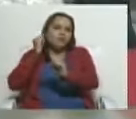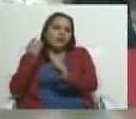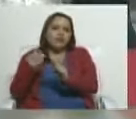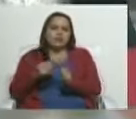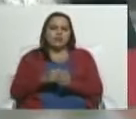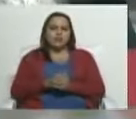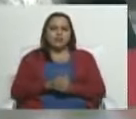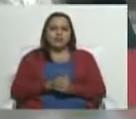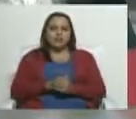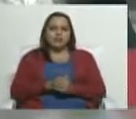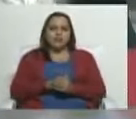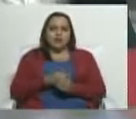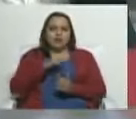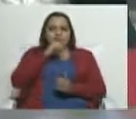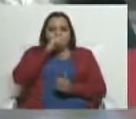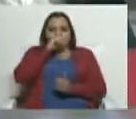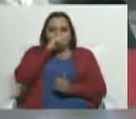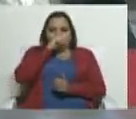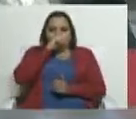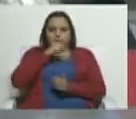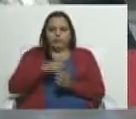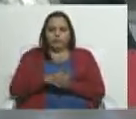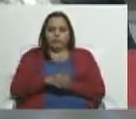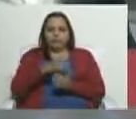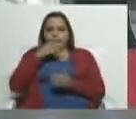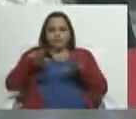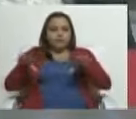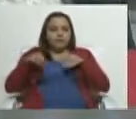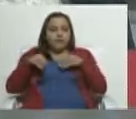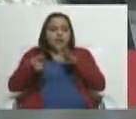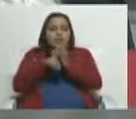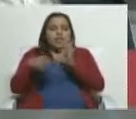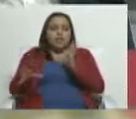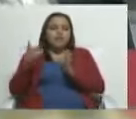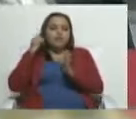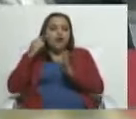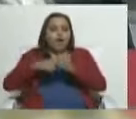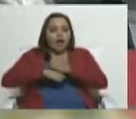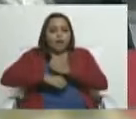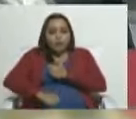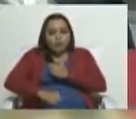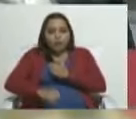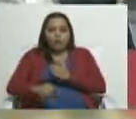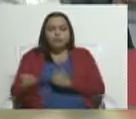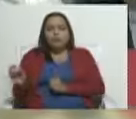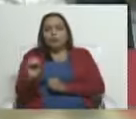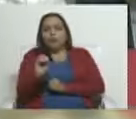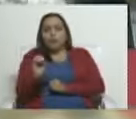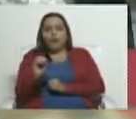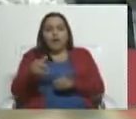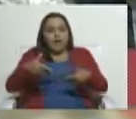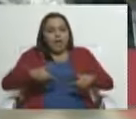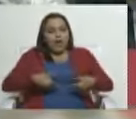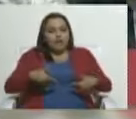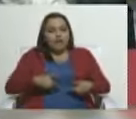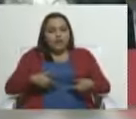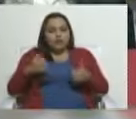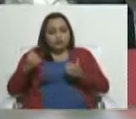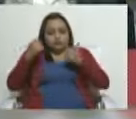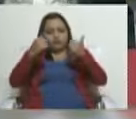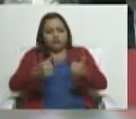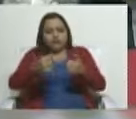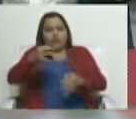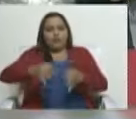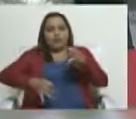es oponerse al derecho de la mujer al aborto, es oponerse a las luchas de reivindicación de la